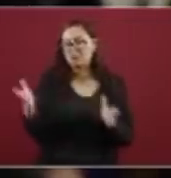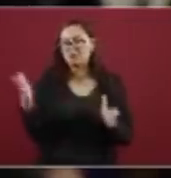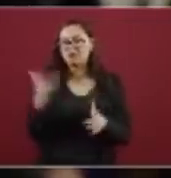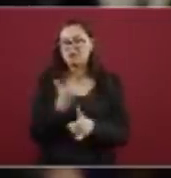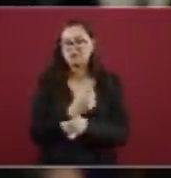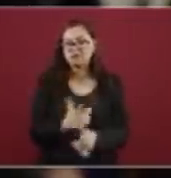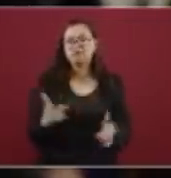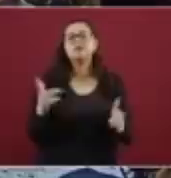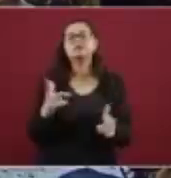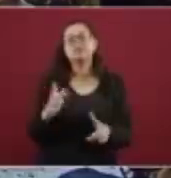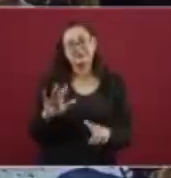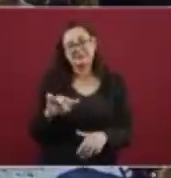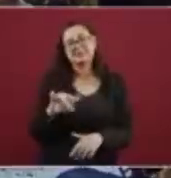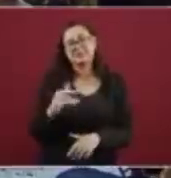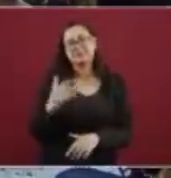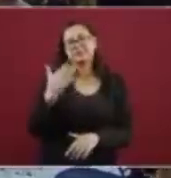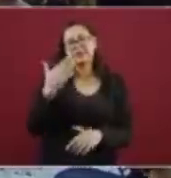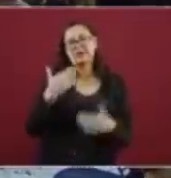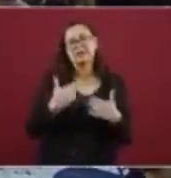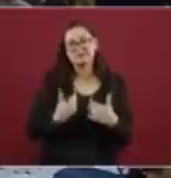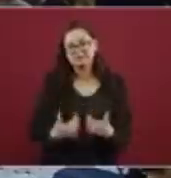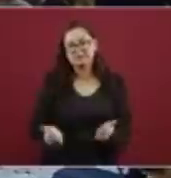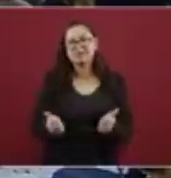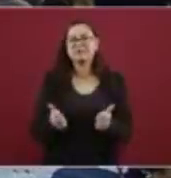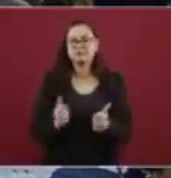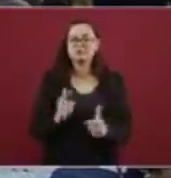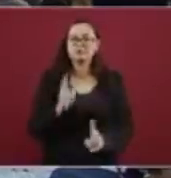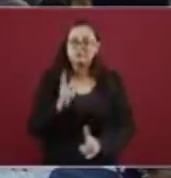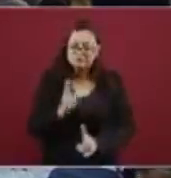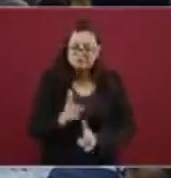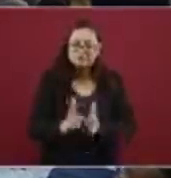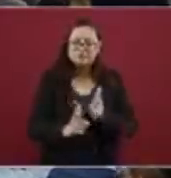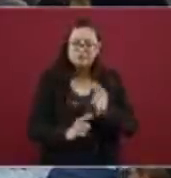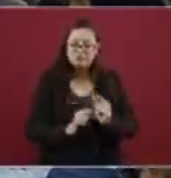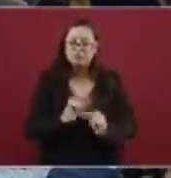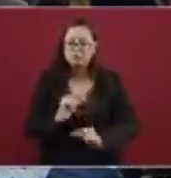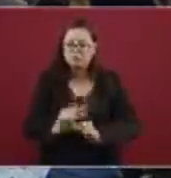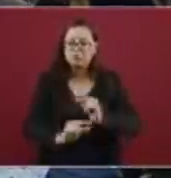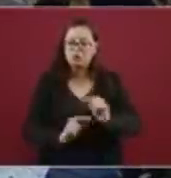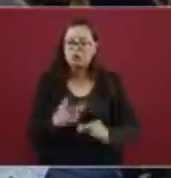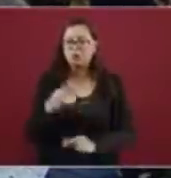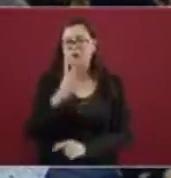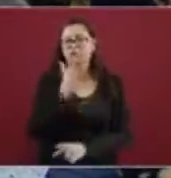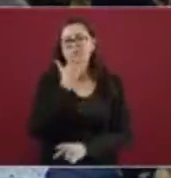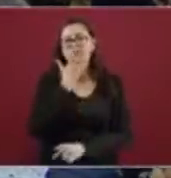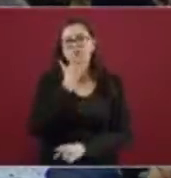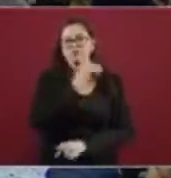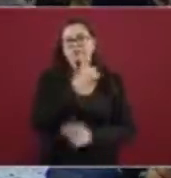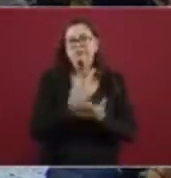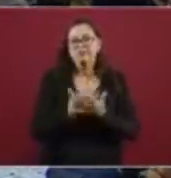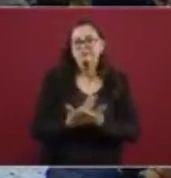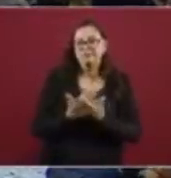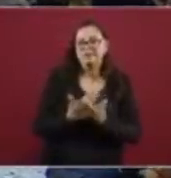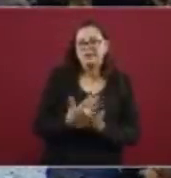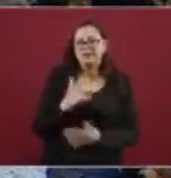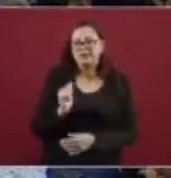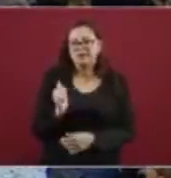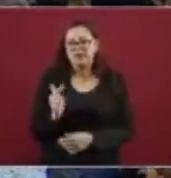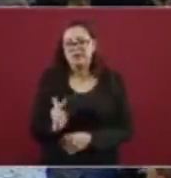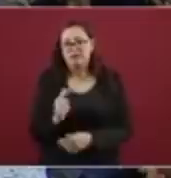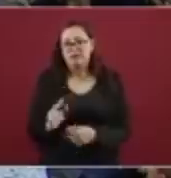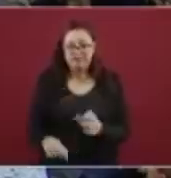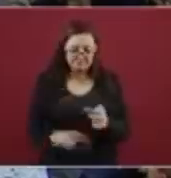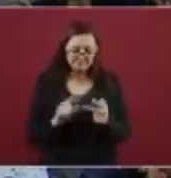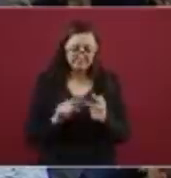elefante, un cuerpo de lento desplazamiento. Sin embargo, los sonorenses esperan una respuesta al respecto. Y el